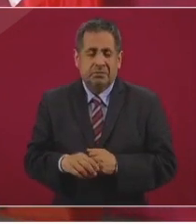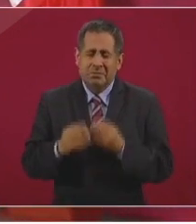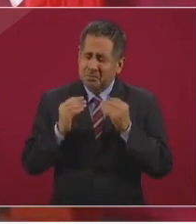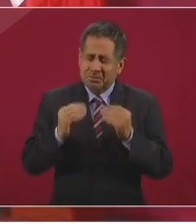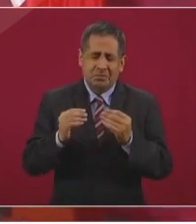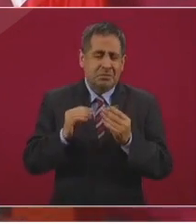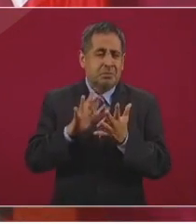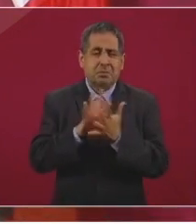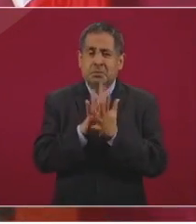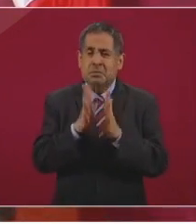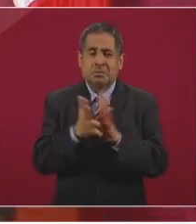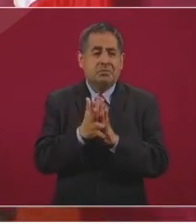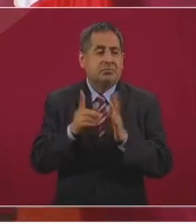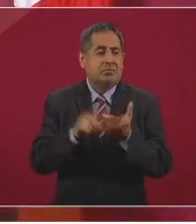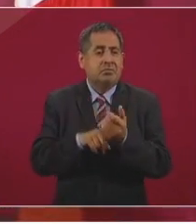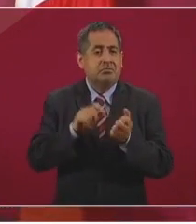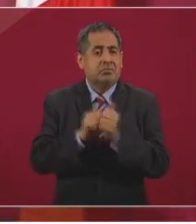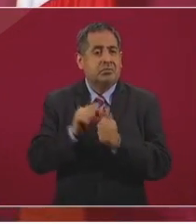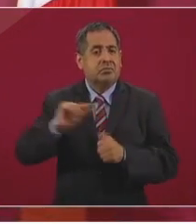contubernio con las autoridades.